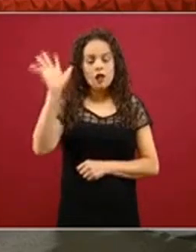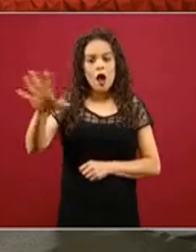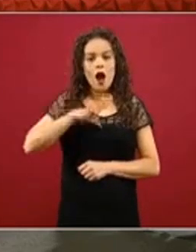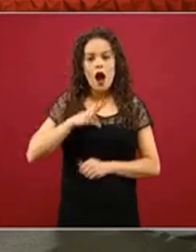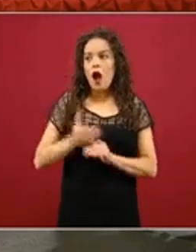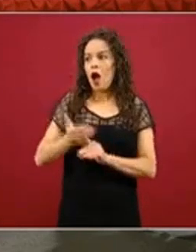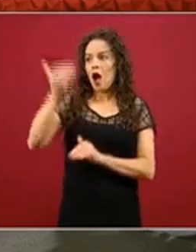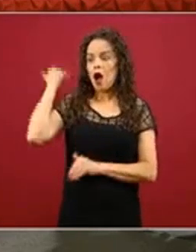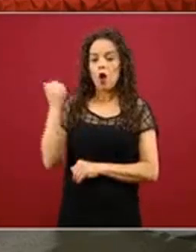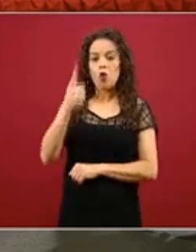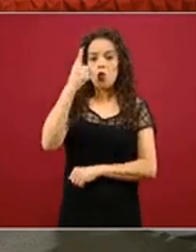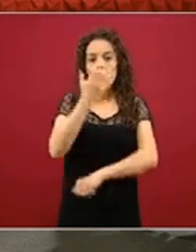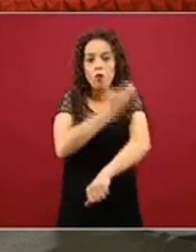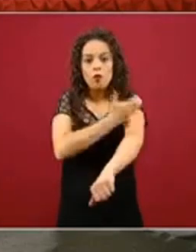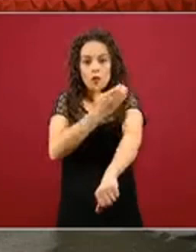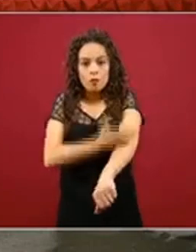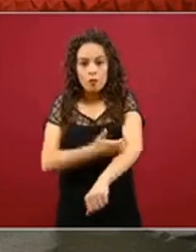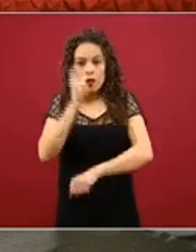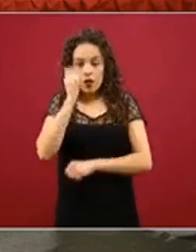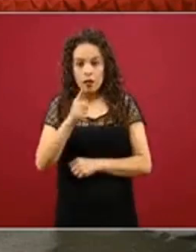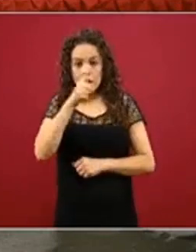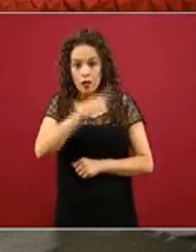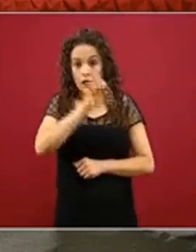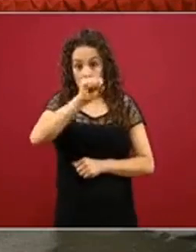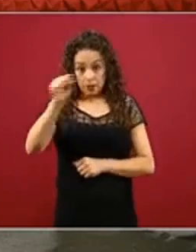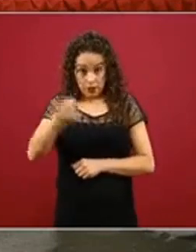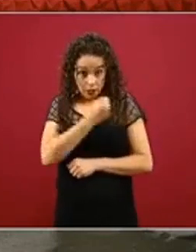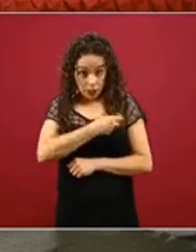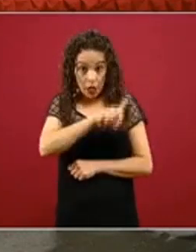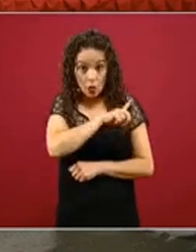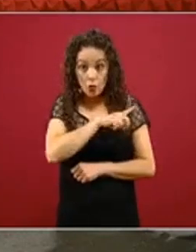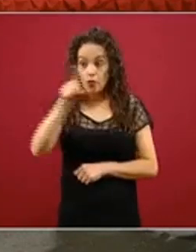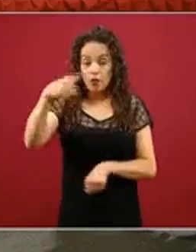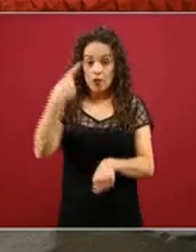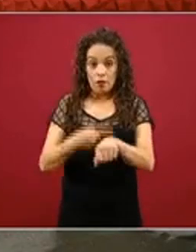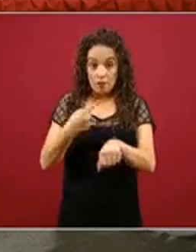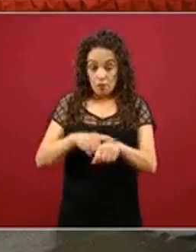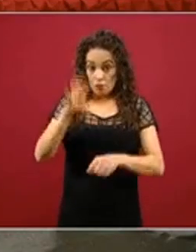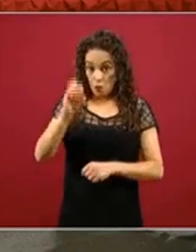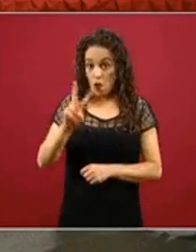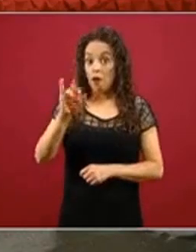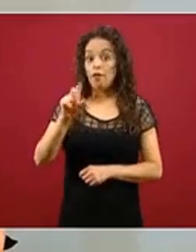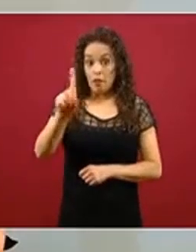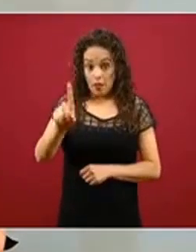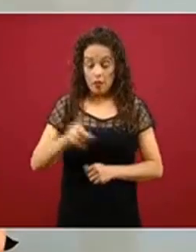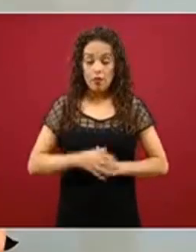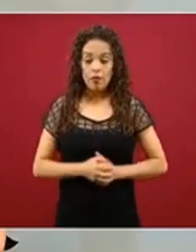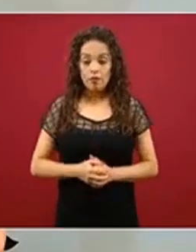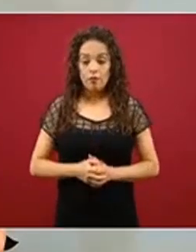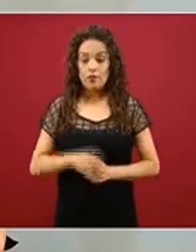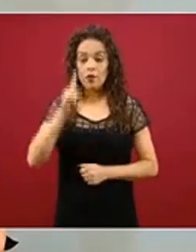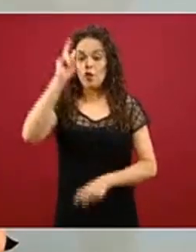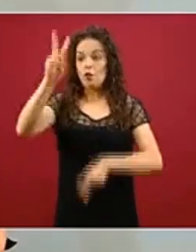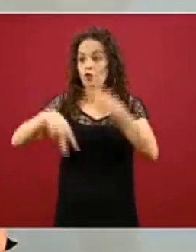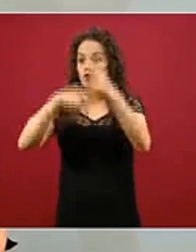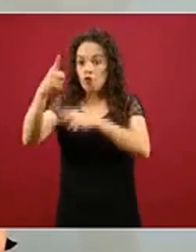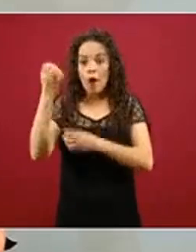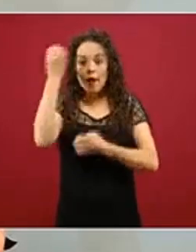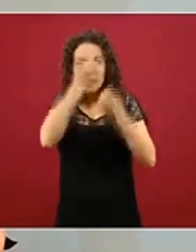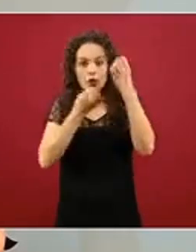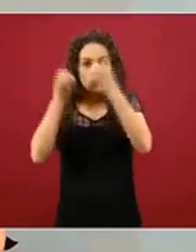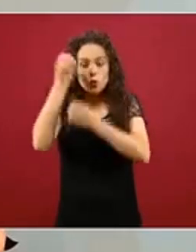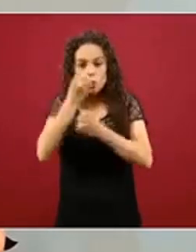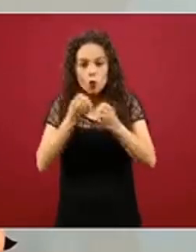vivida donde un compañero de la Secretaría de Salud tuvo COVID y se hizo un estudio de contactos aquí